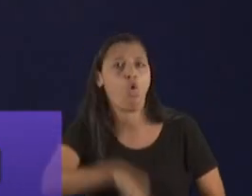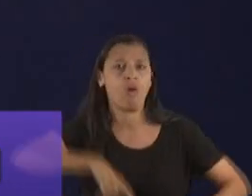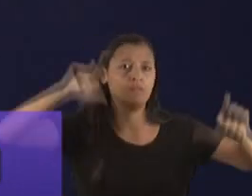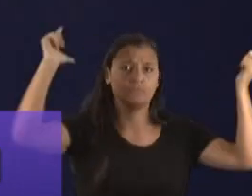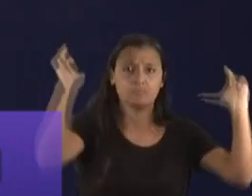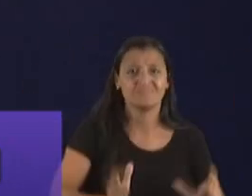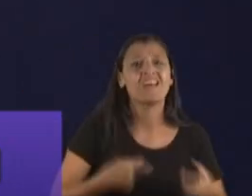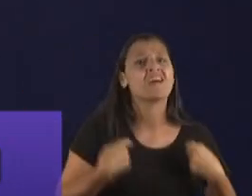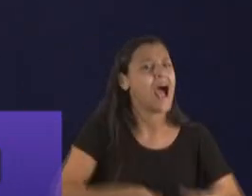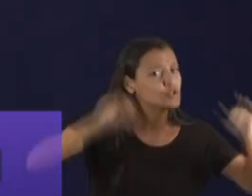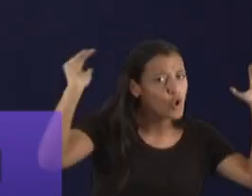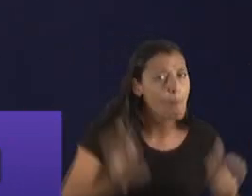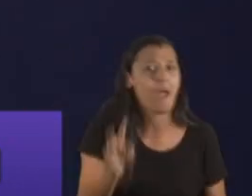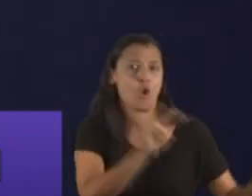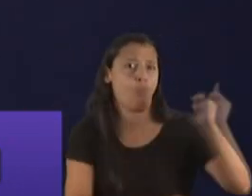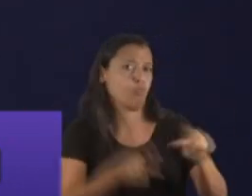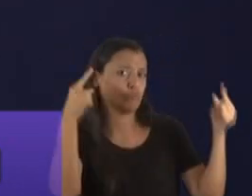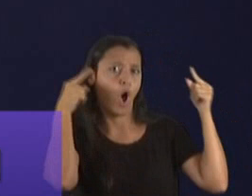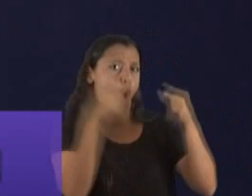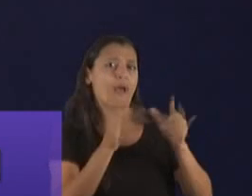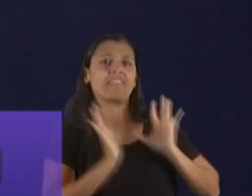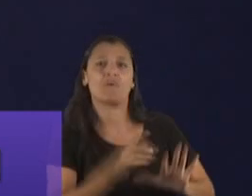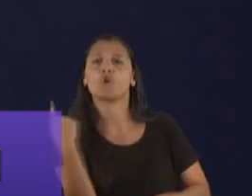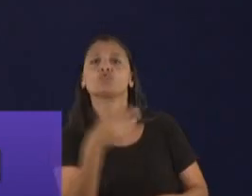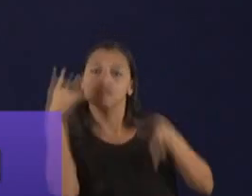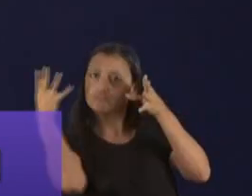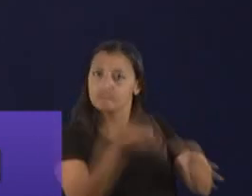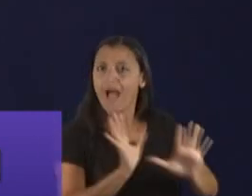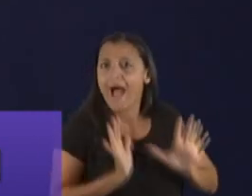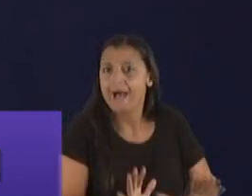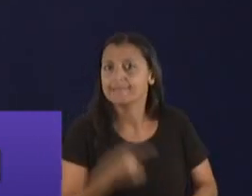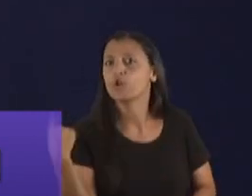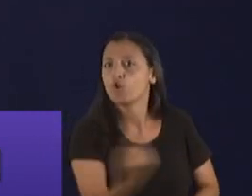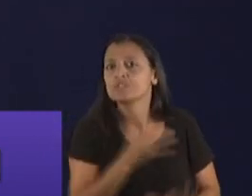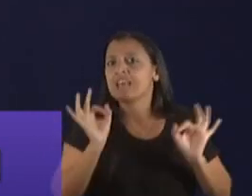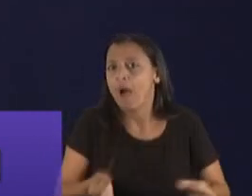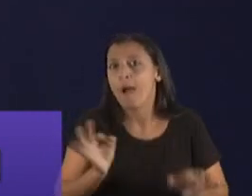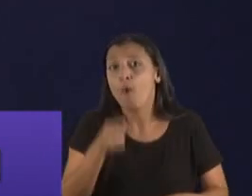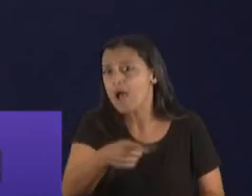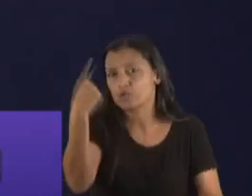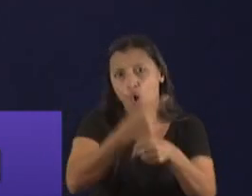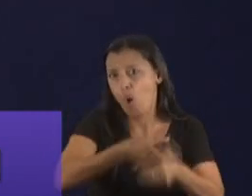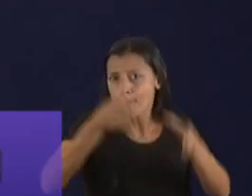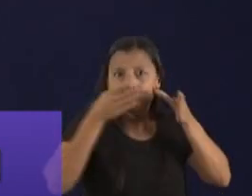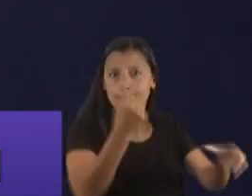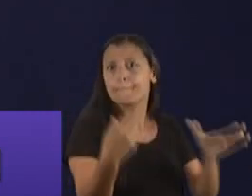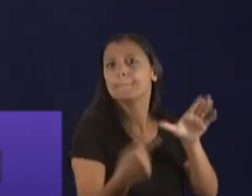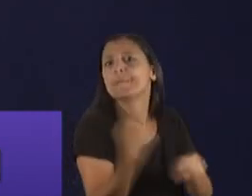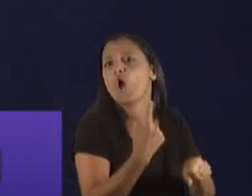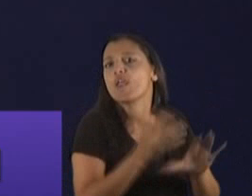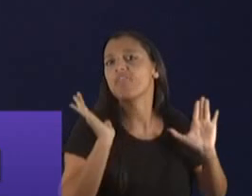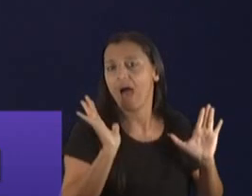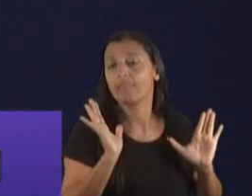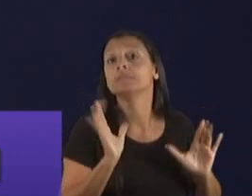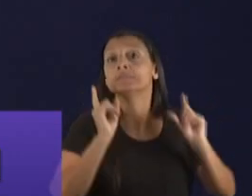porque la batalla de achicar el gasto público es una batalla para nosotros central, en virtud incluso